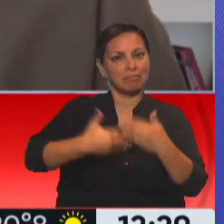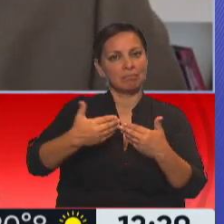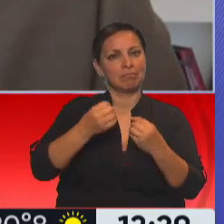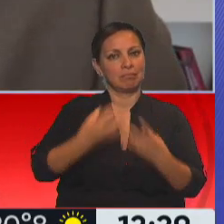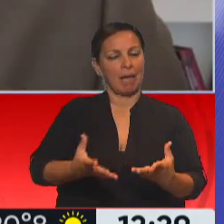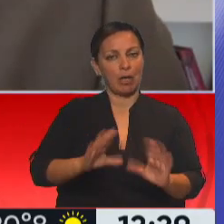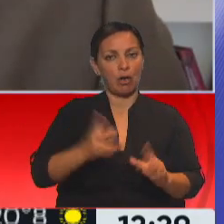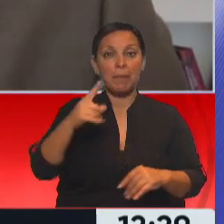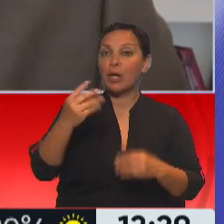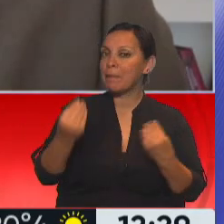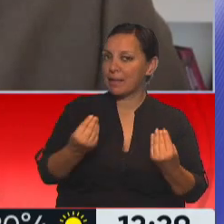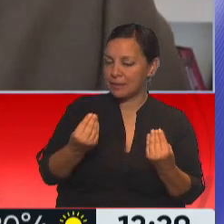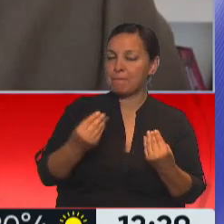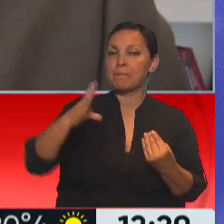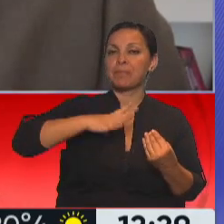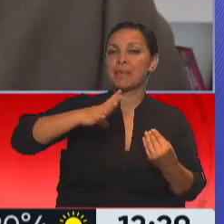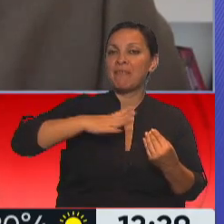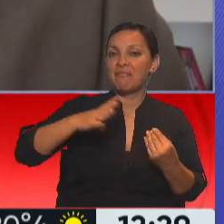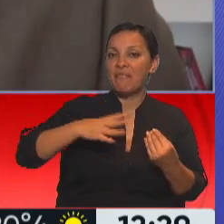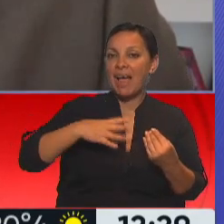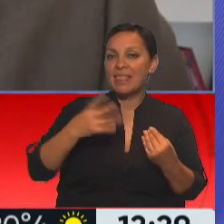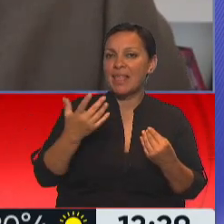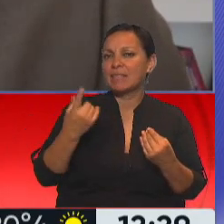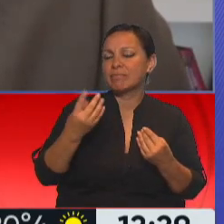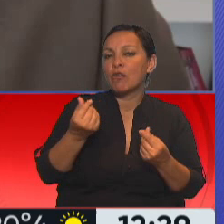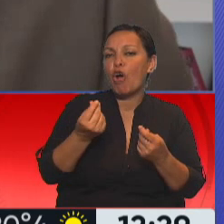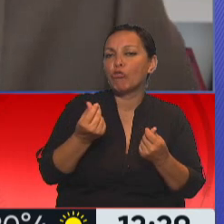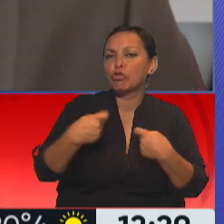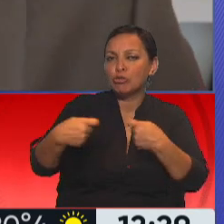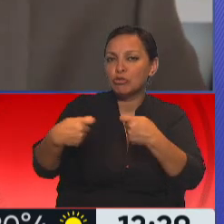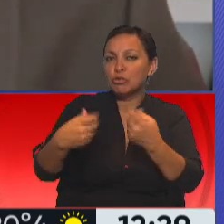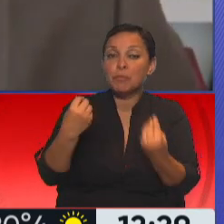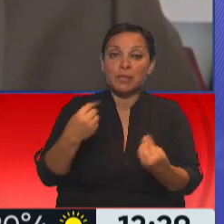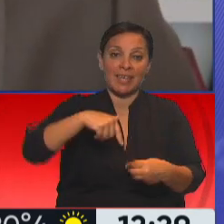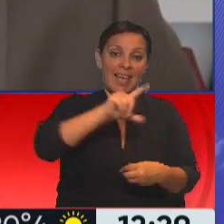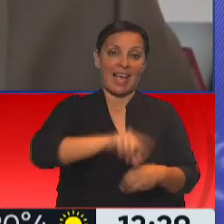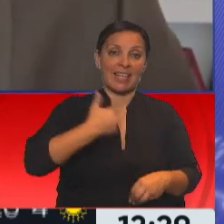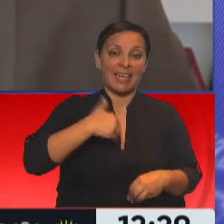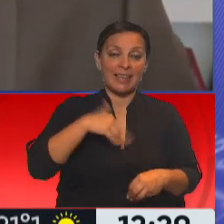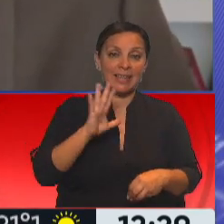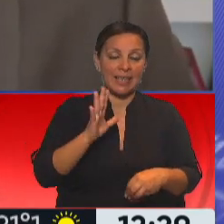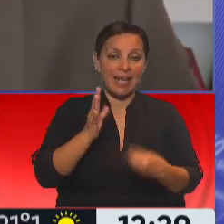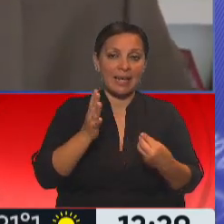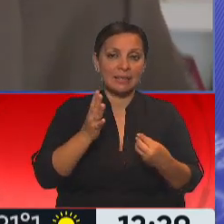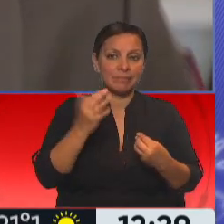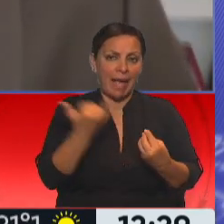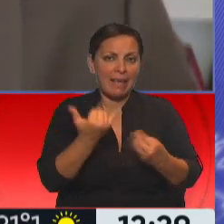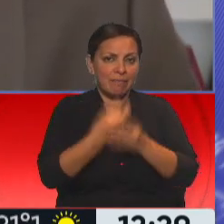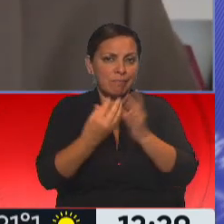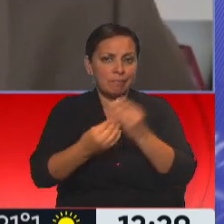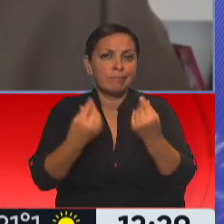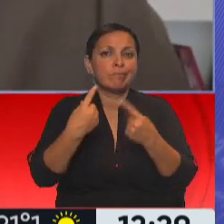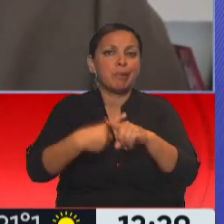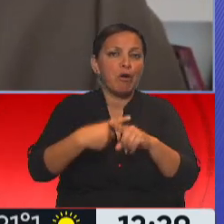Que todavía nos queda un montón de sobrecostos porque somos muy ineficientes por una cantidad de temas.